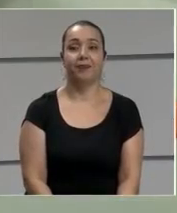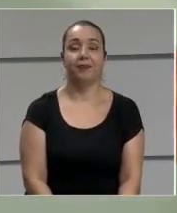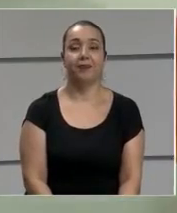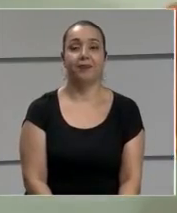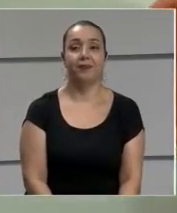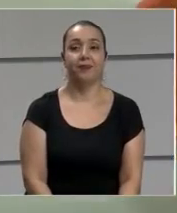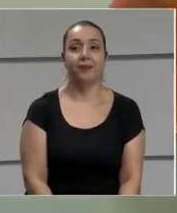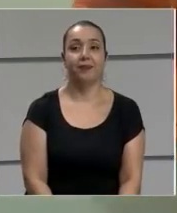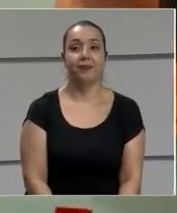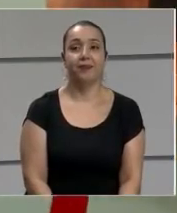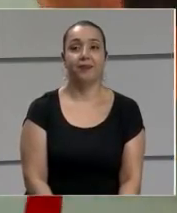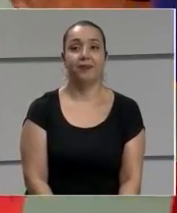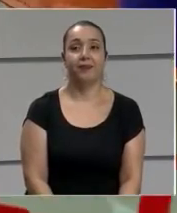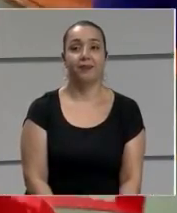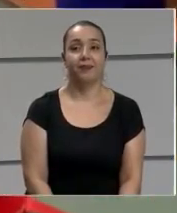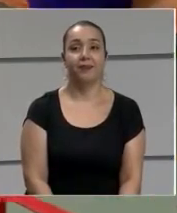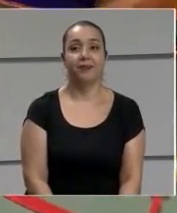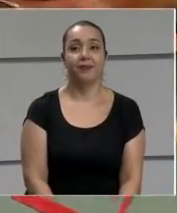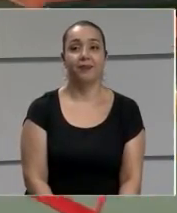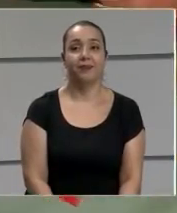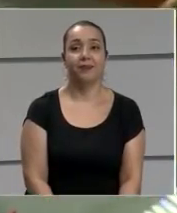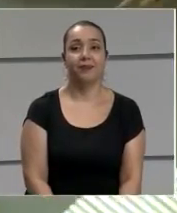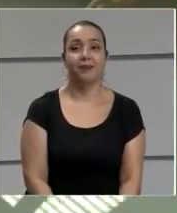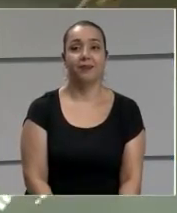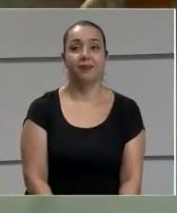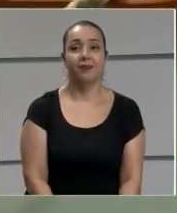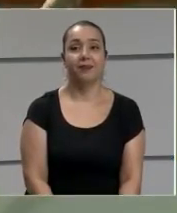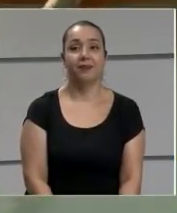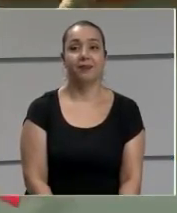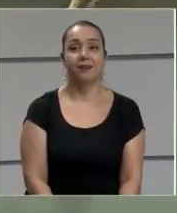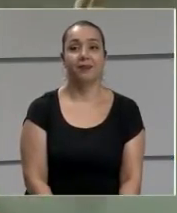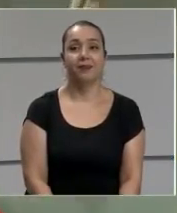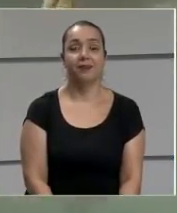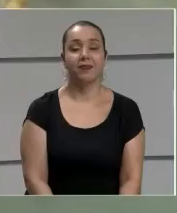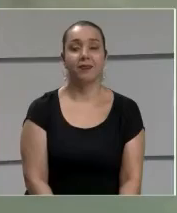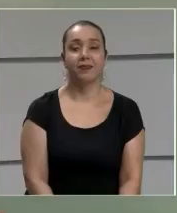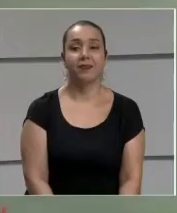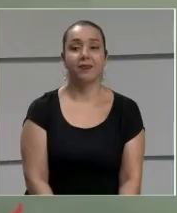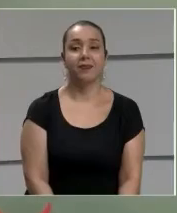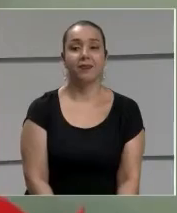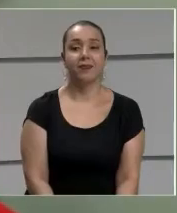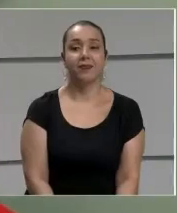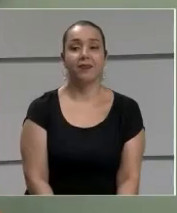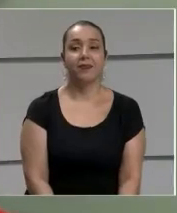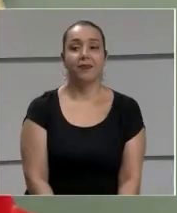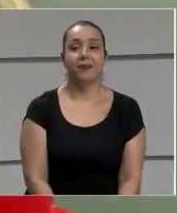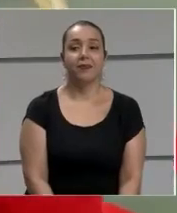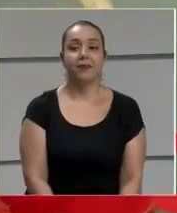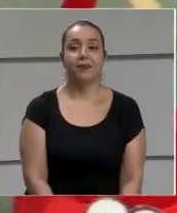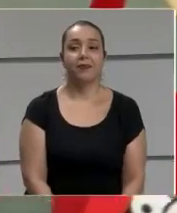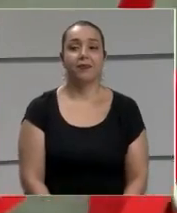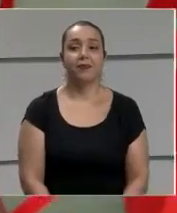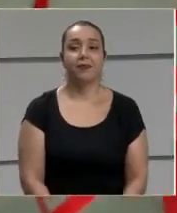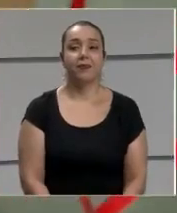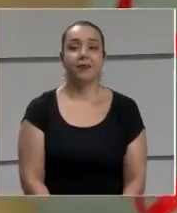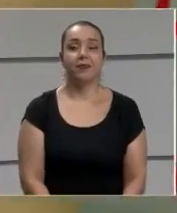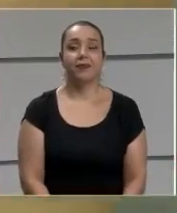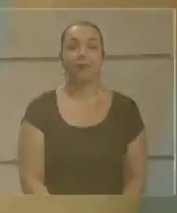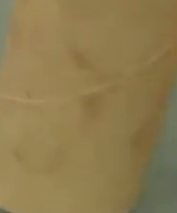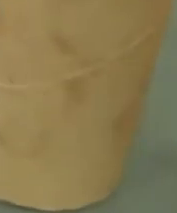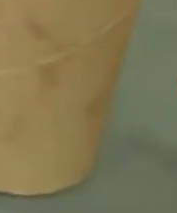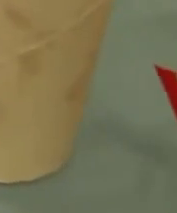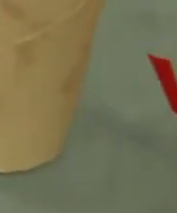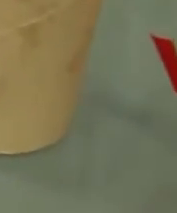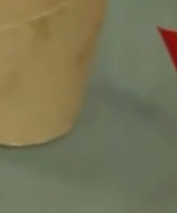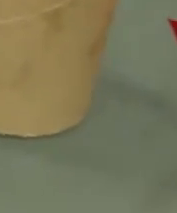más, zancudo, zancudo. No me pique más, zancudo,